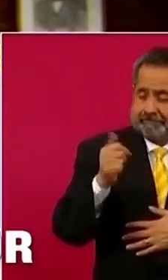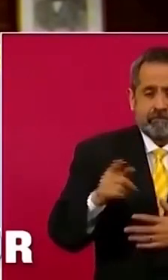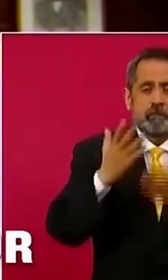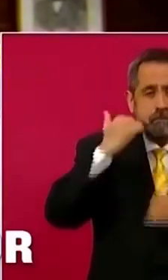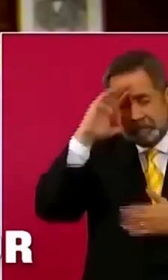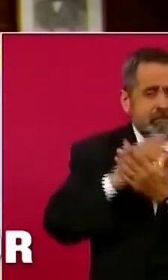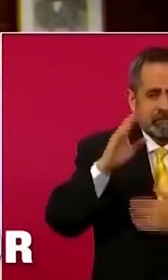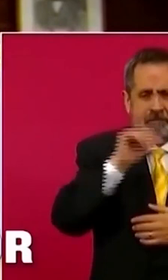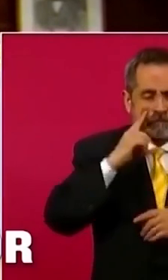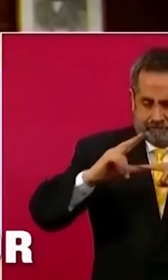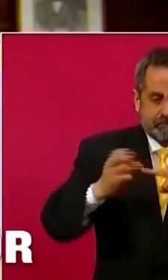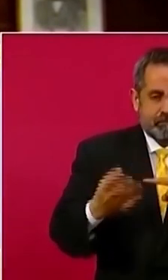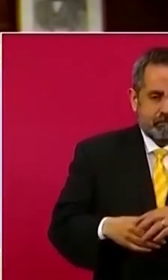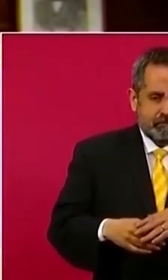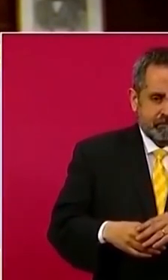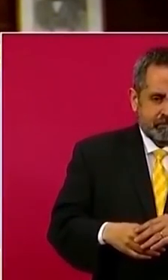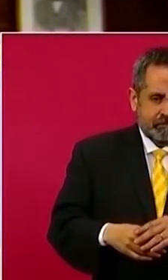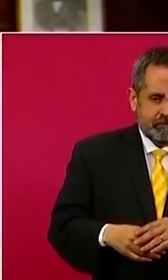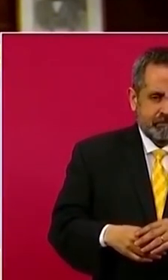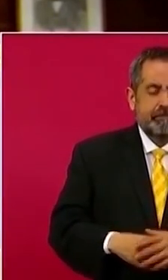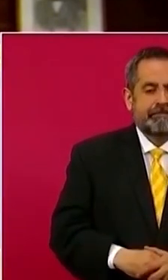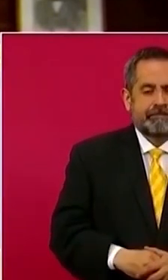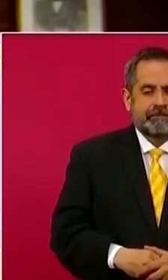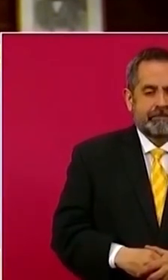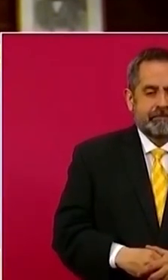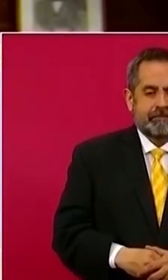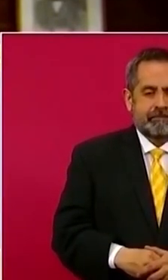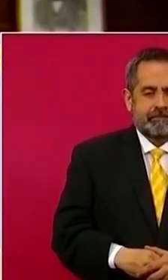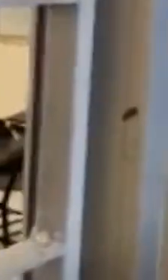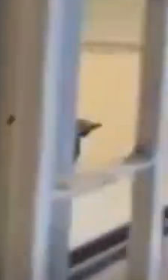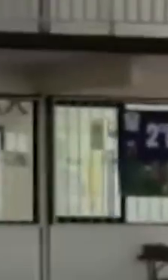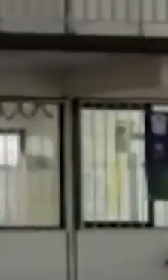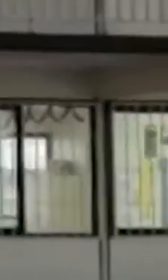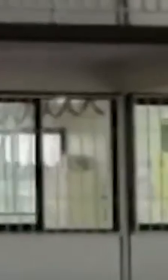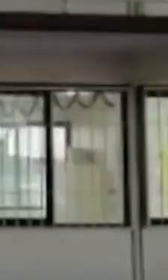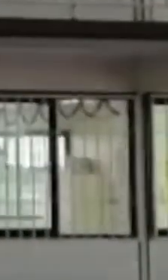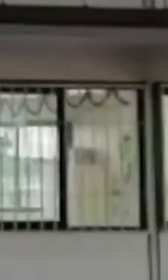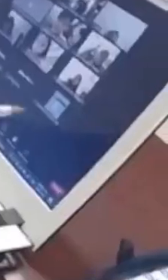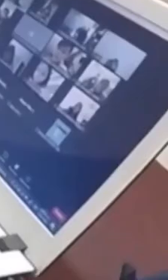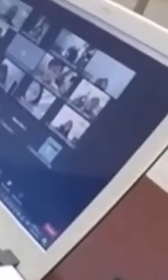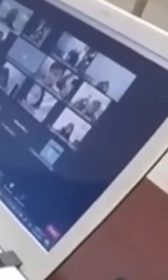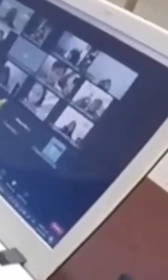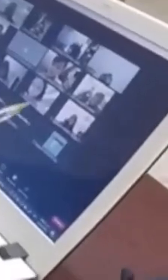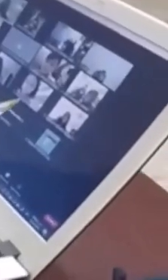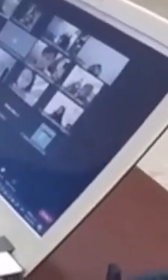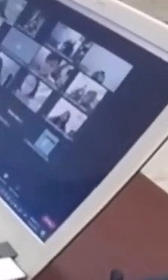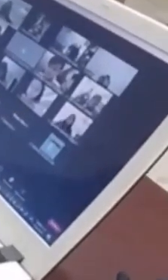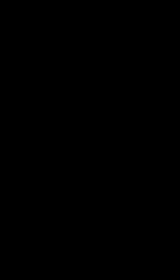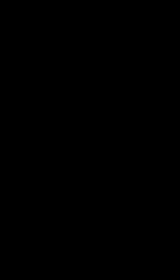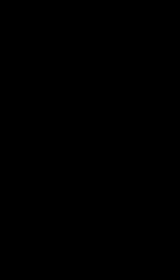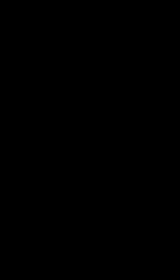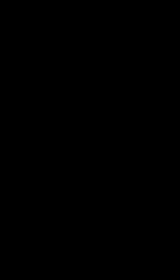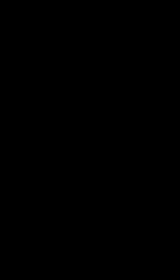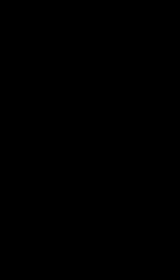que el presidente, claro que tenía COVID, irresponsable este. Además, en Tabasco se suspenden clases presenciales